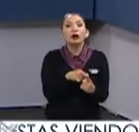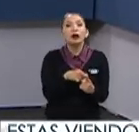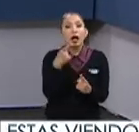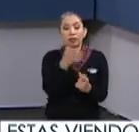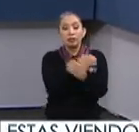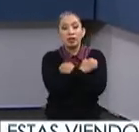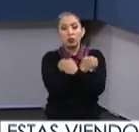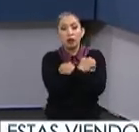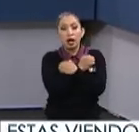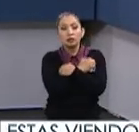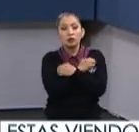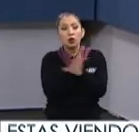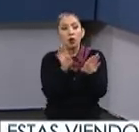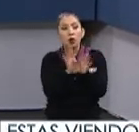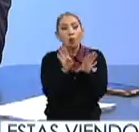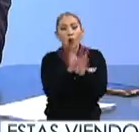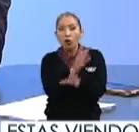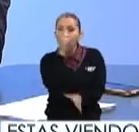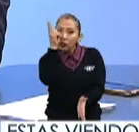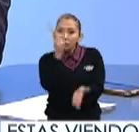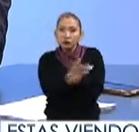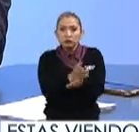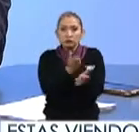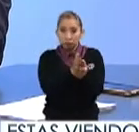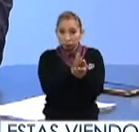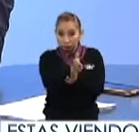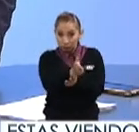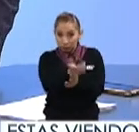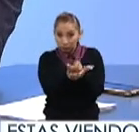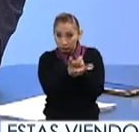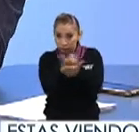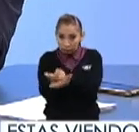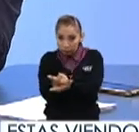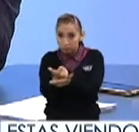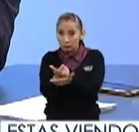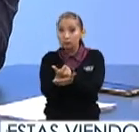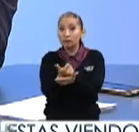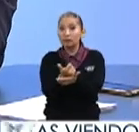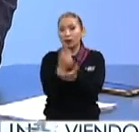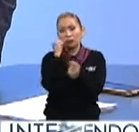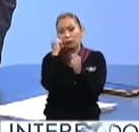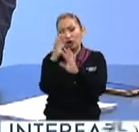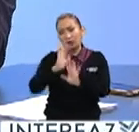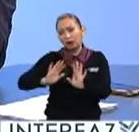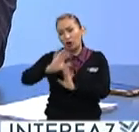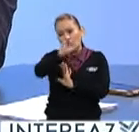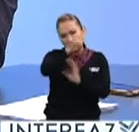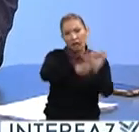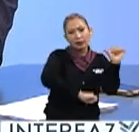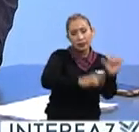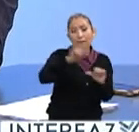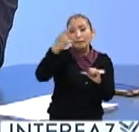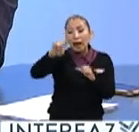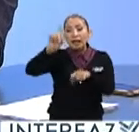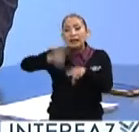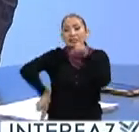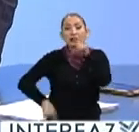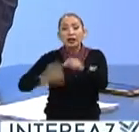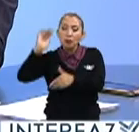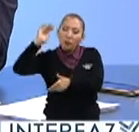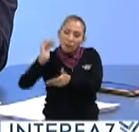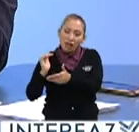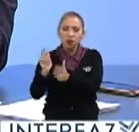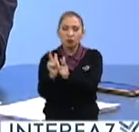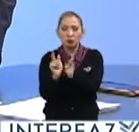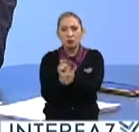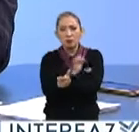la educación como único camino, ¿no? Independientemente de que se adopten otras medidas para revertir el crimen